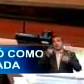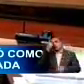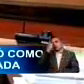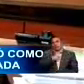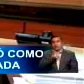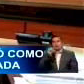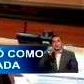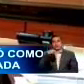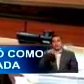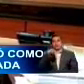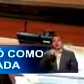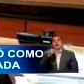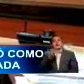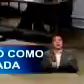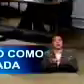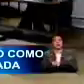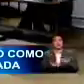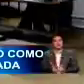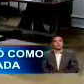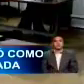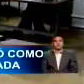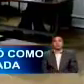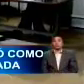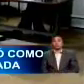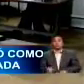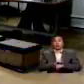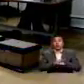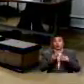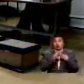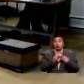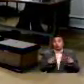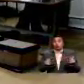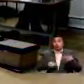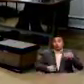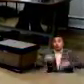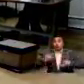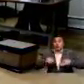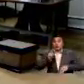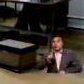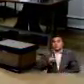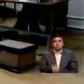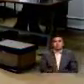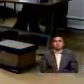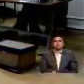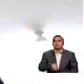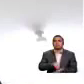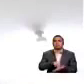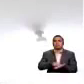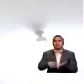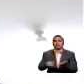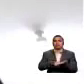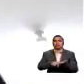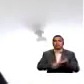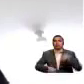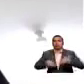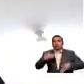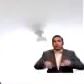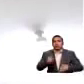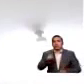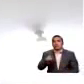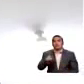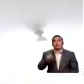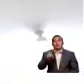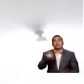resolución respecto a los procedimientos abreviados. Una vez resueltos estos juicios abreviados, se instalará una audiencia preparatoria de